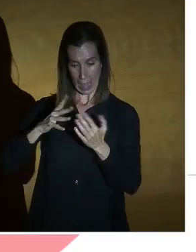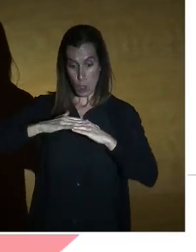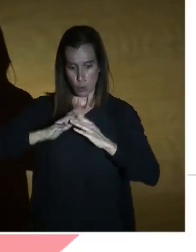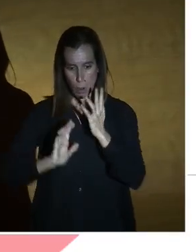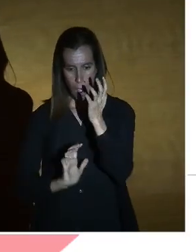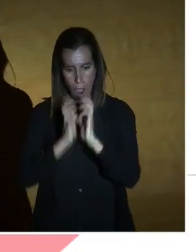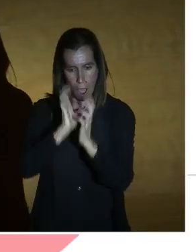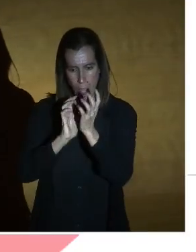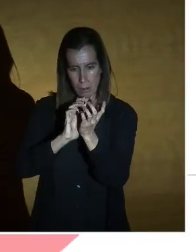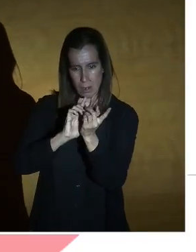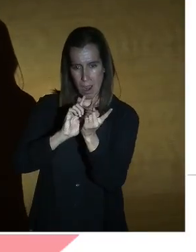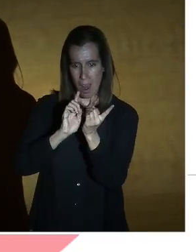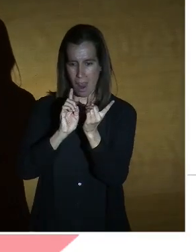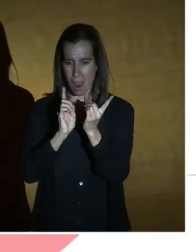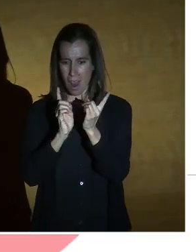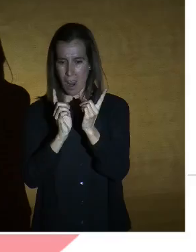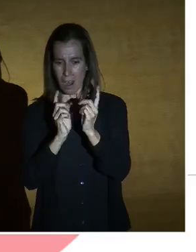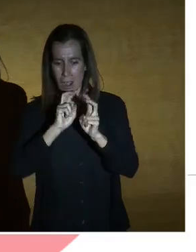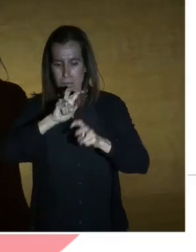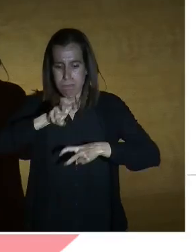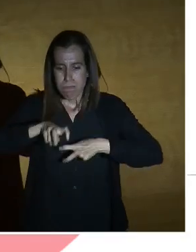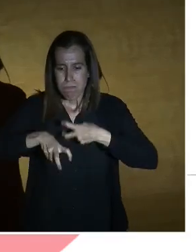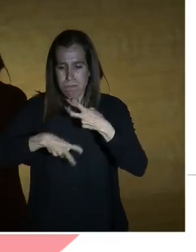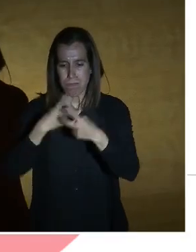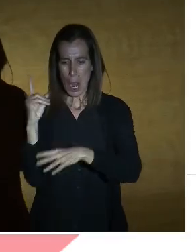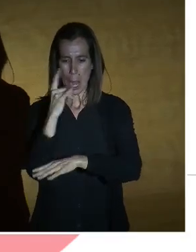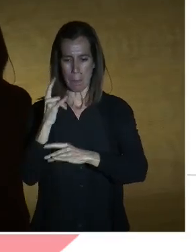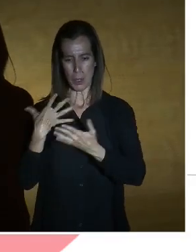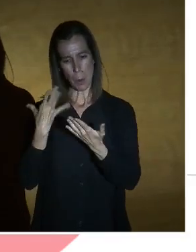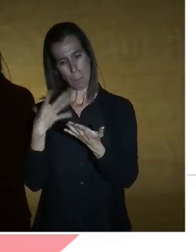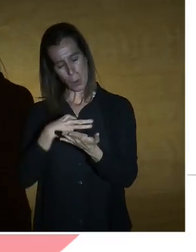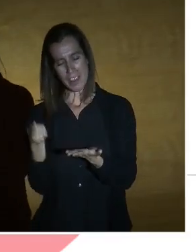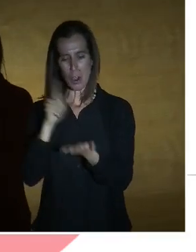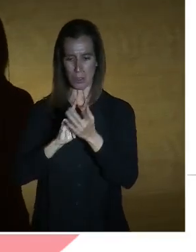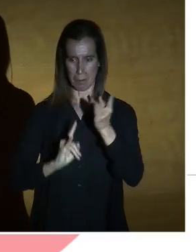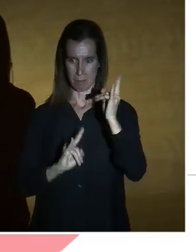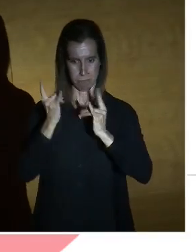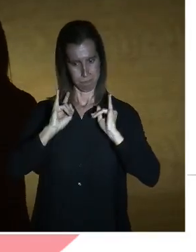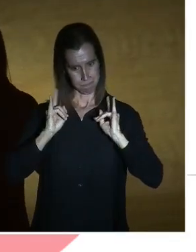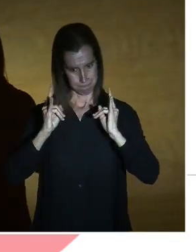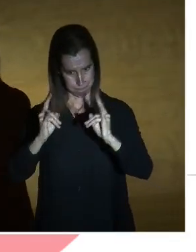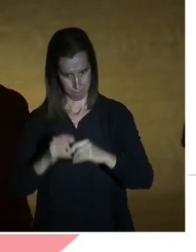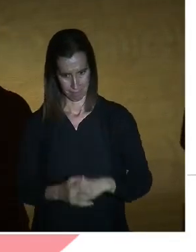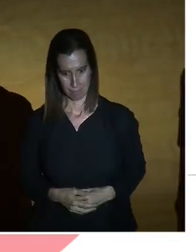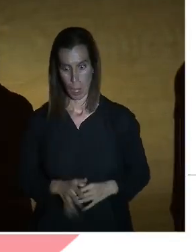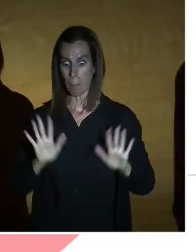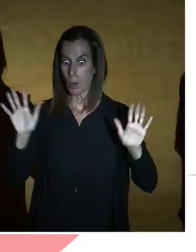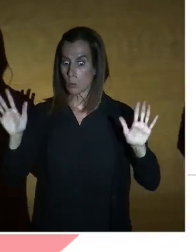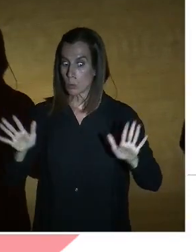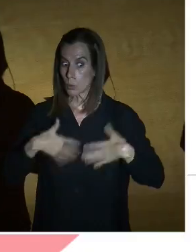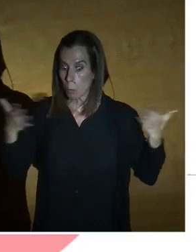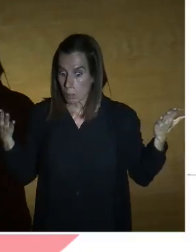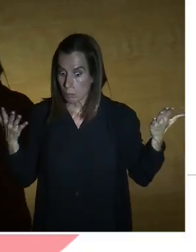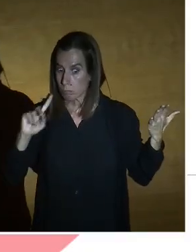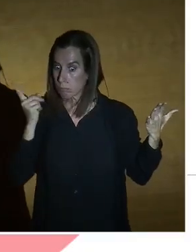unos suelos que se están regenerando y donde ese pinar puede volver a renacer. Pero nos hemos llevado sorpresas, nos